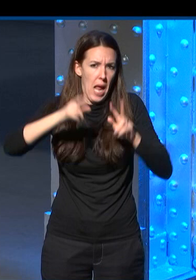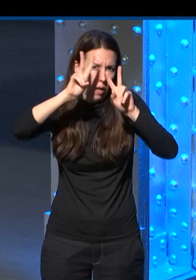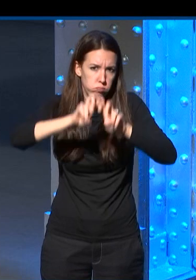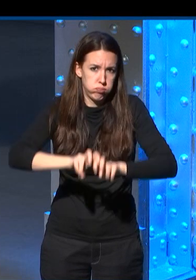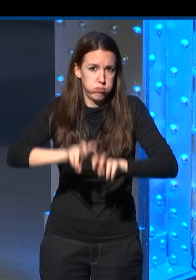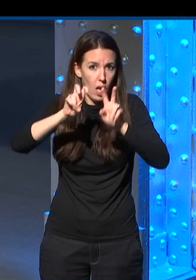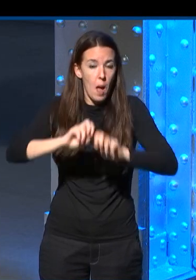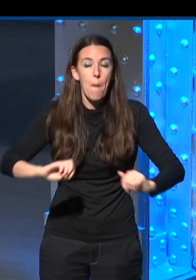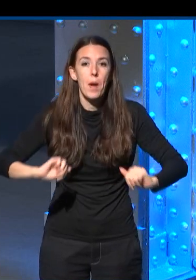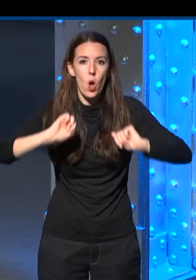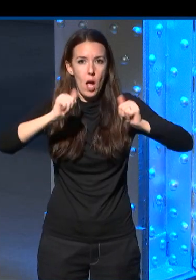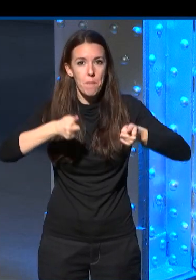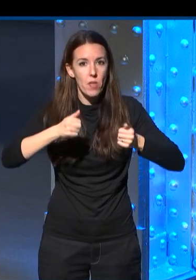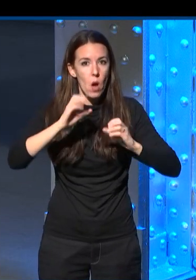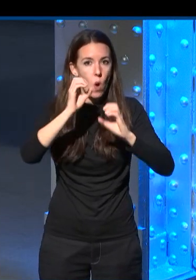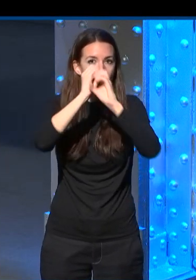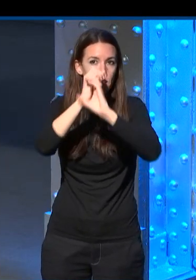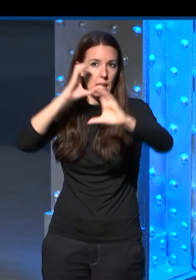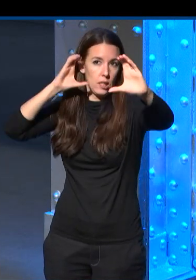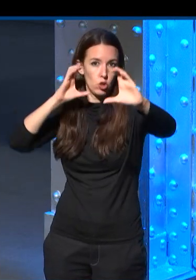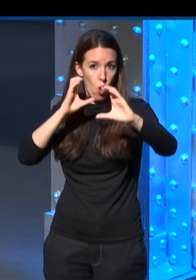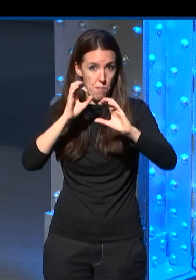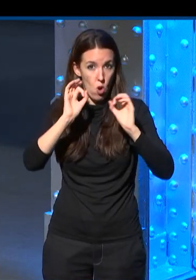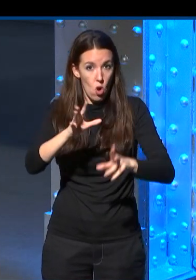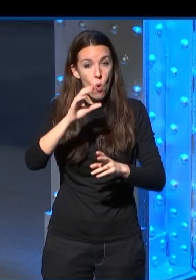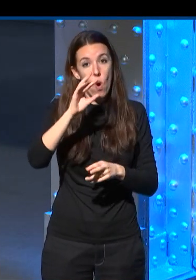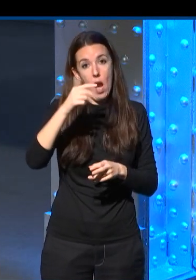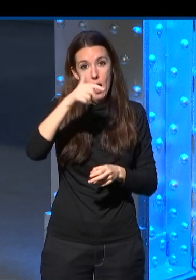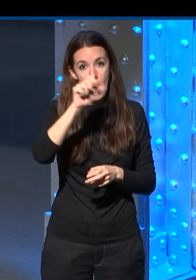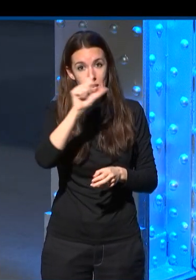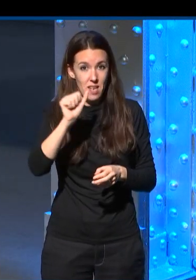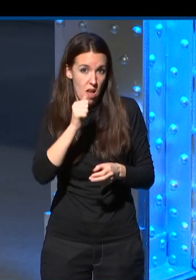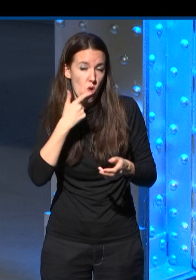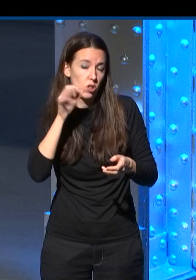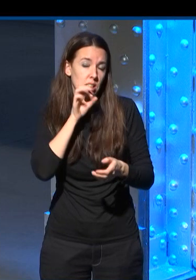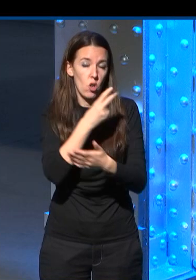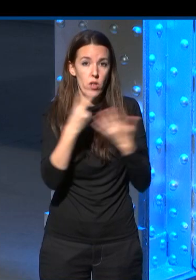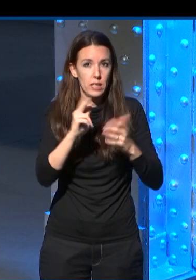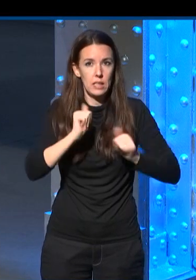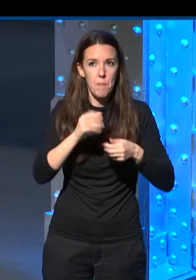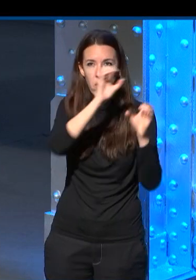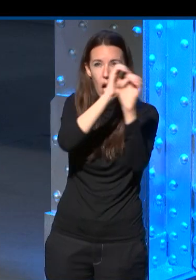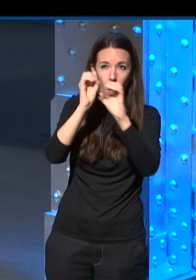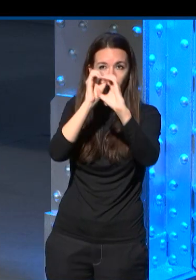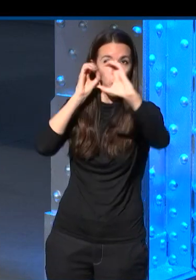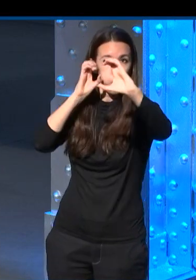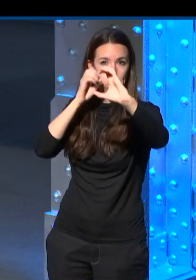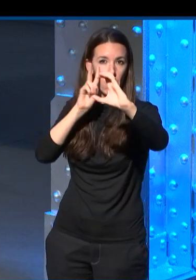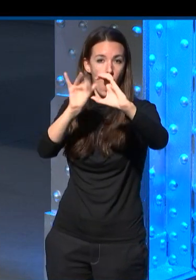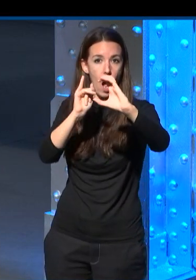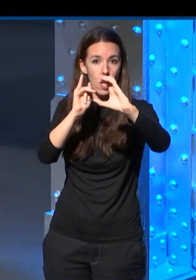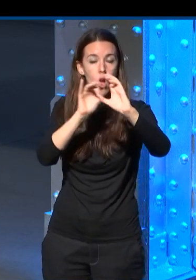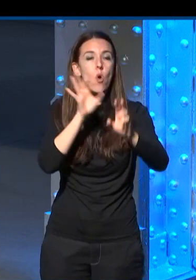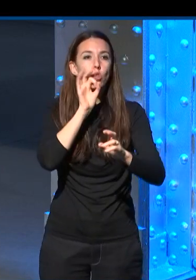fijar pues, cuando empiezan a existir los telescopios. Y Galileo enfoca a principios del siglo XVII el primer telescopio sobre Marte. Damos un salto grande de más de